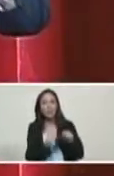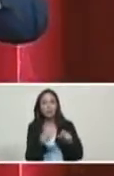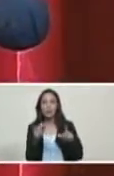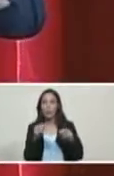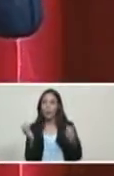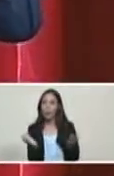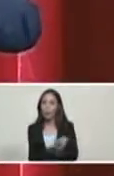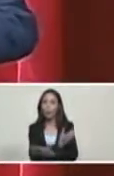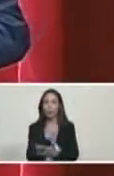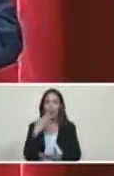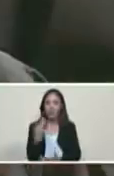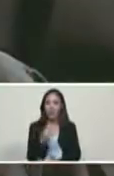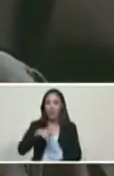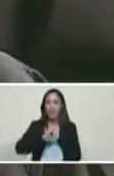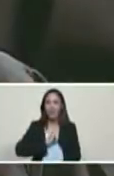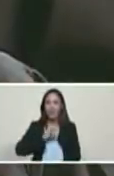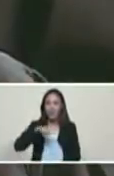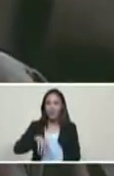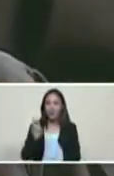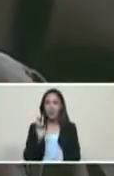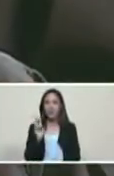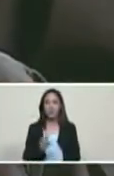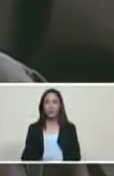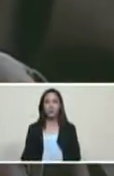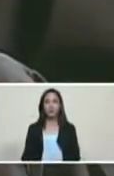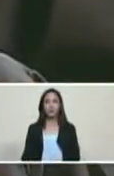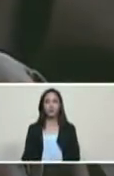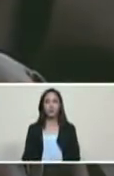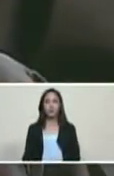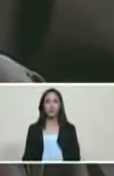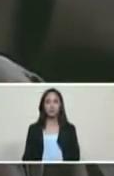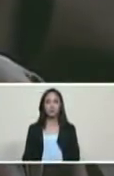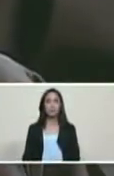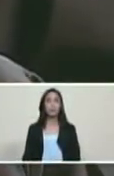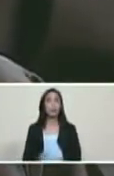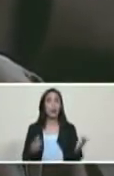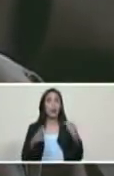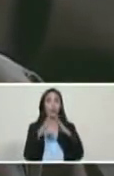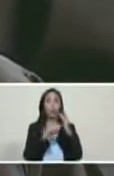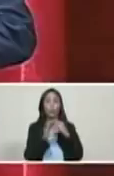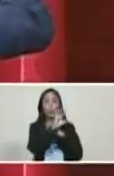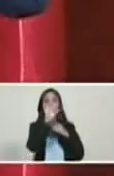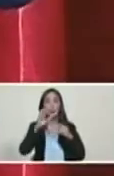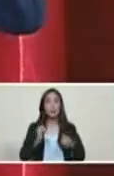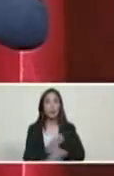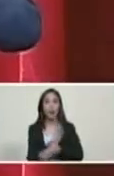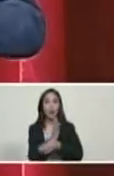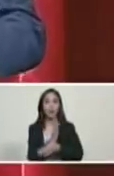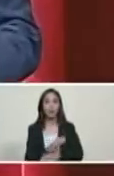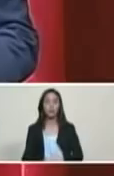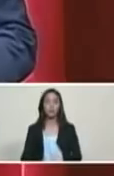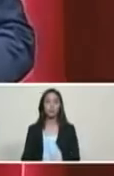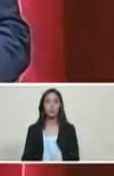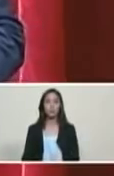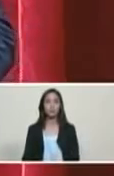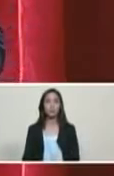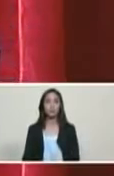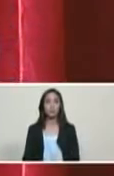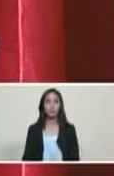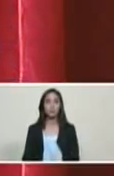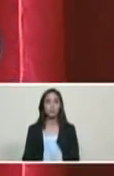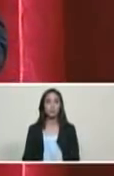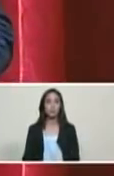profundo de la sociedad venezolana, de los países del ALBA, de América Latina y el Caribe.